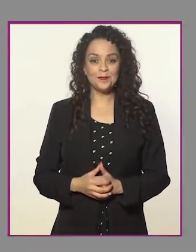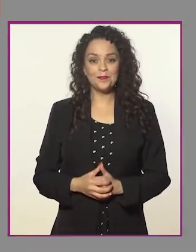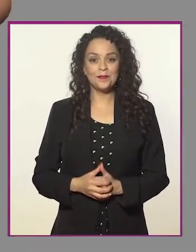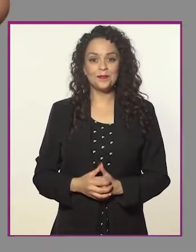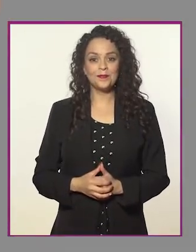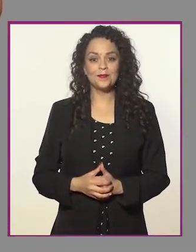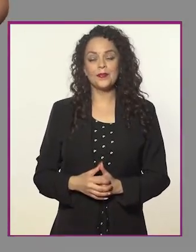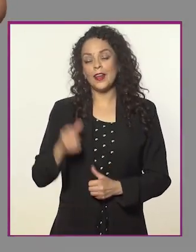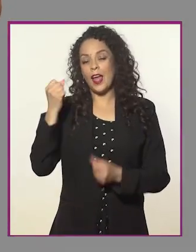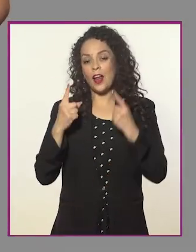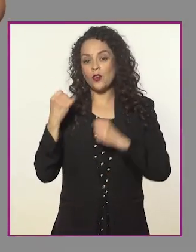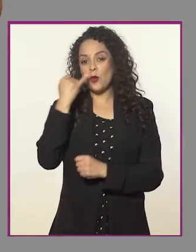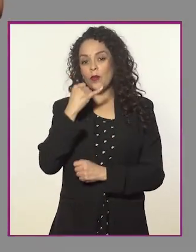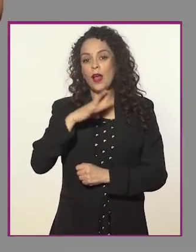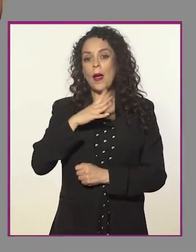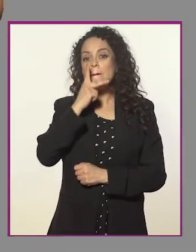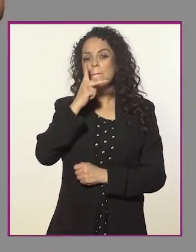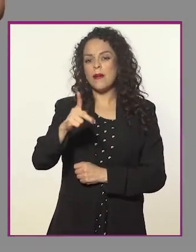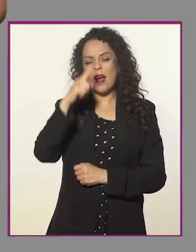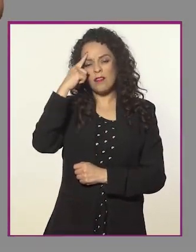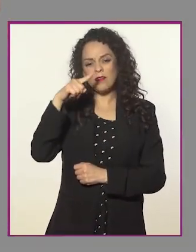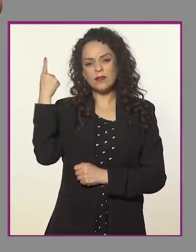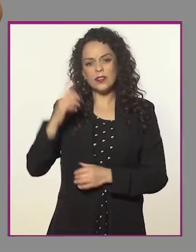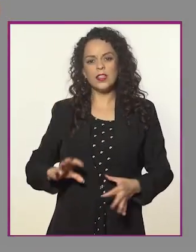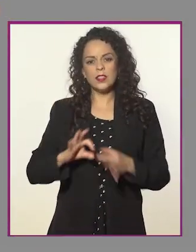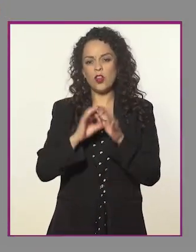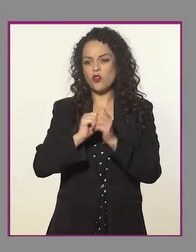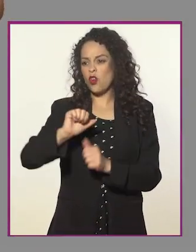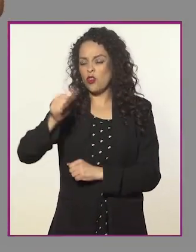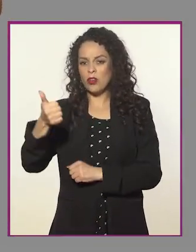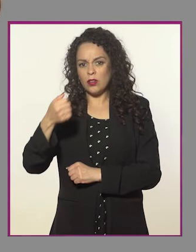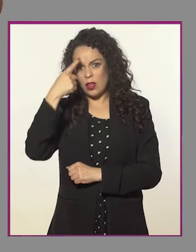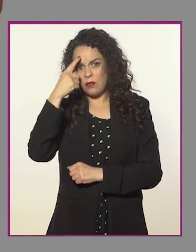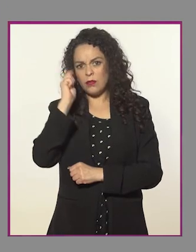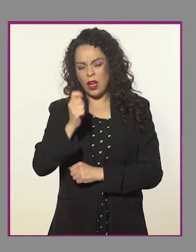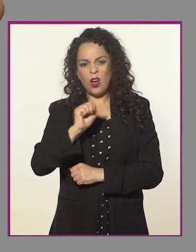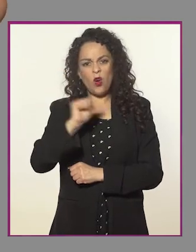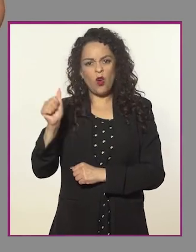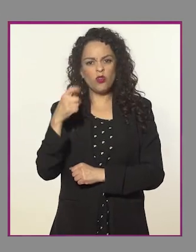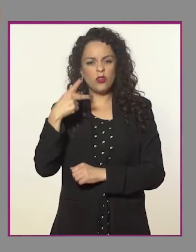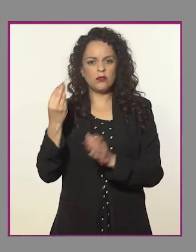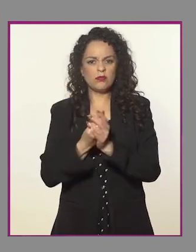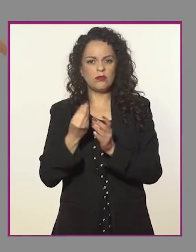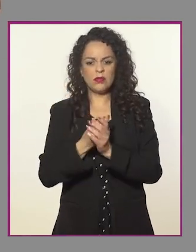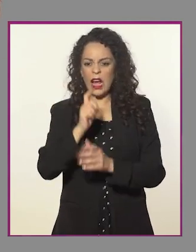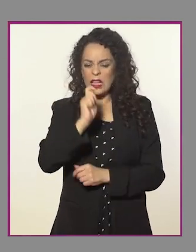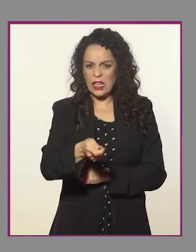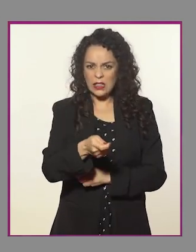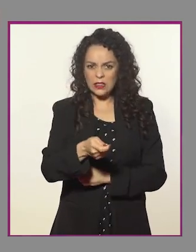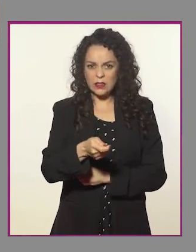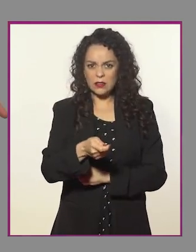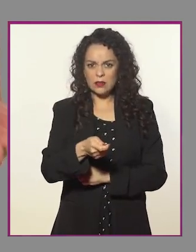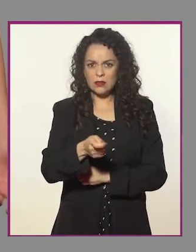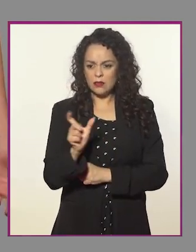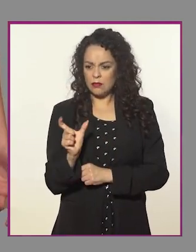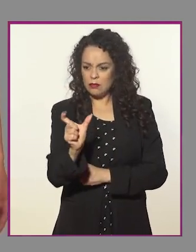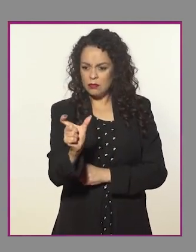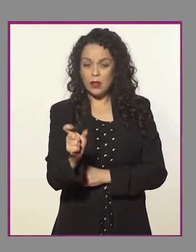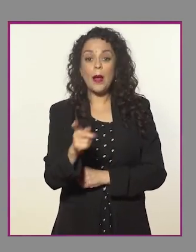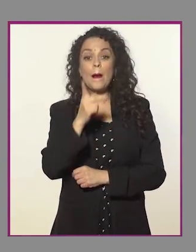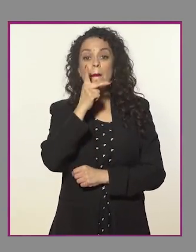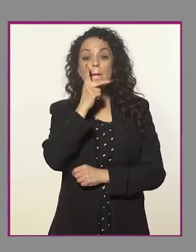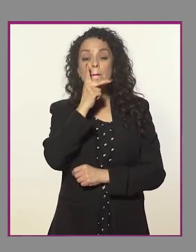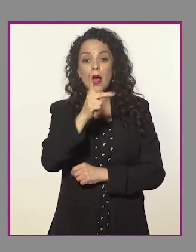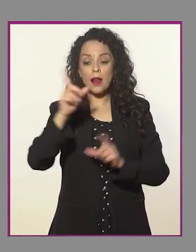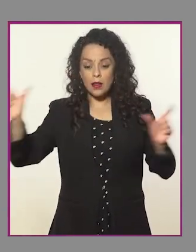En algunos idiomas existen palabras simples que se unen con otras para adquirir otro significado. Estas son palabras compuestas.